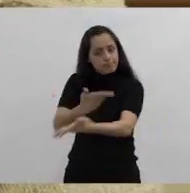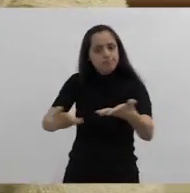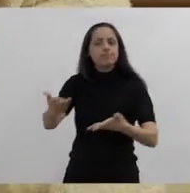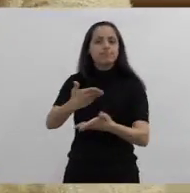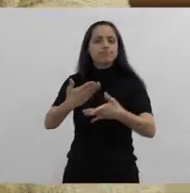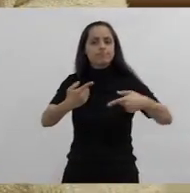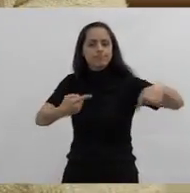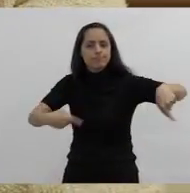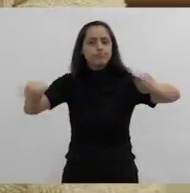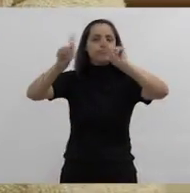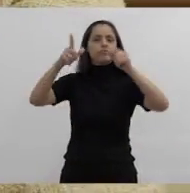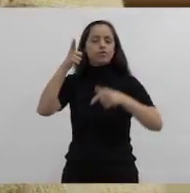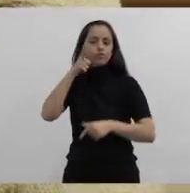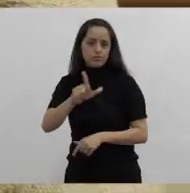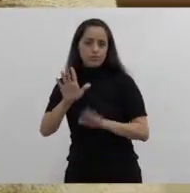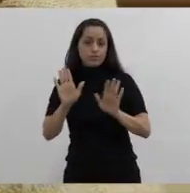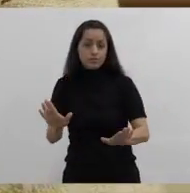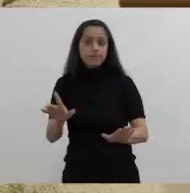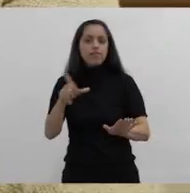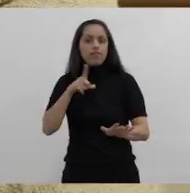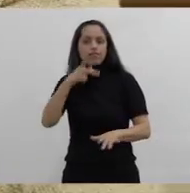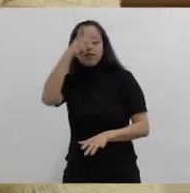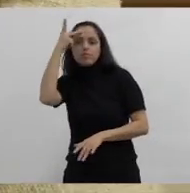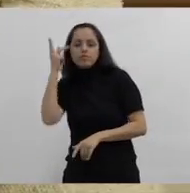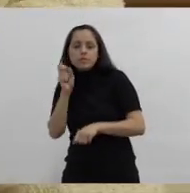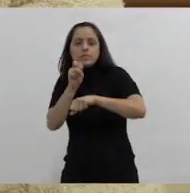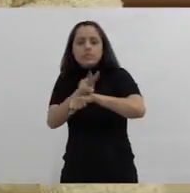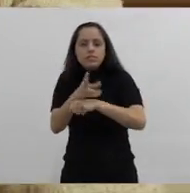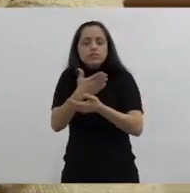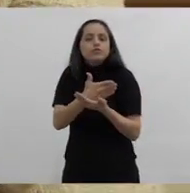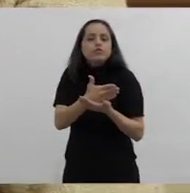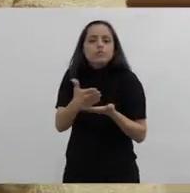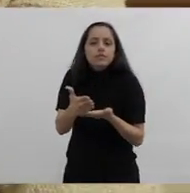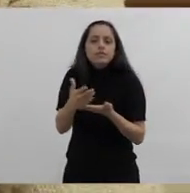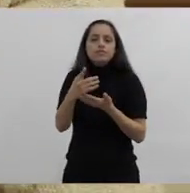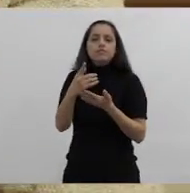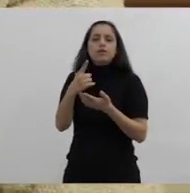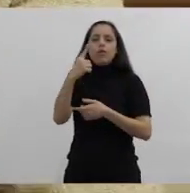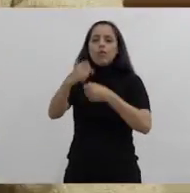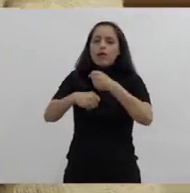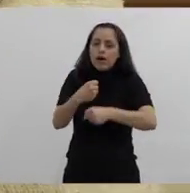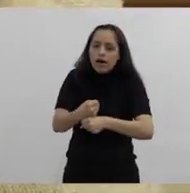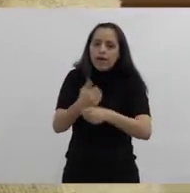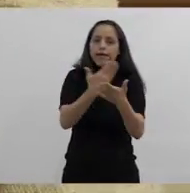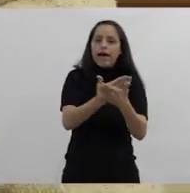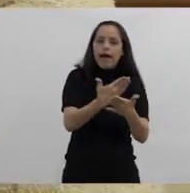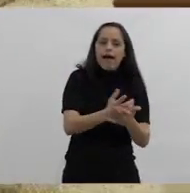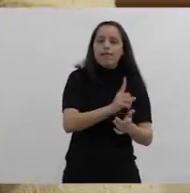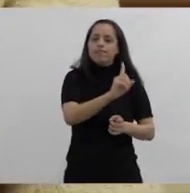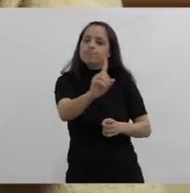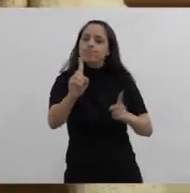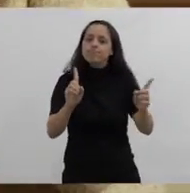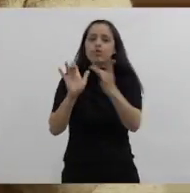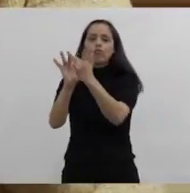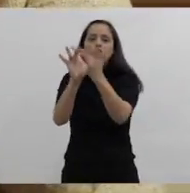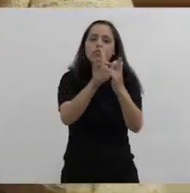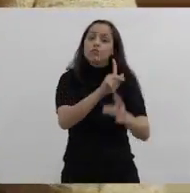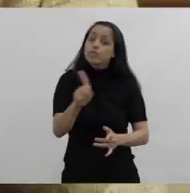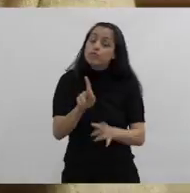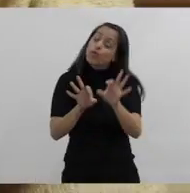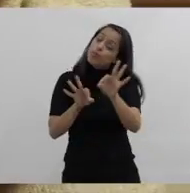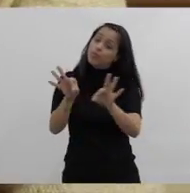al grupo estudiantil, sino que el colectivo que ingresa a transitar un año a determinada aula con